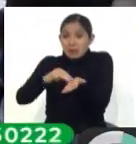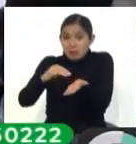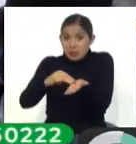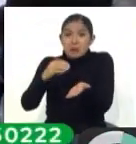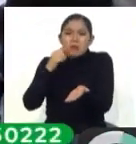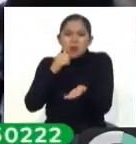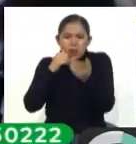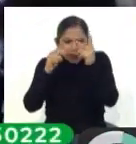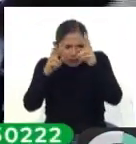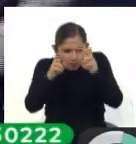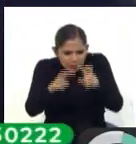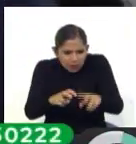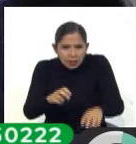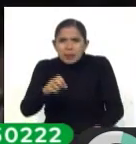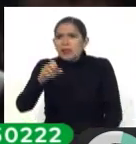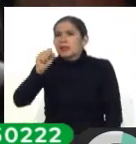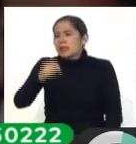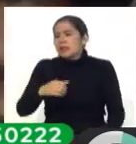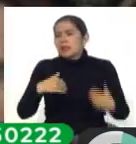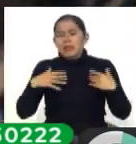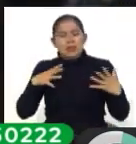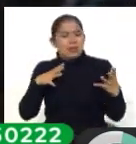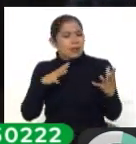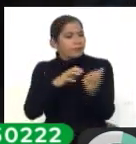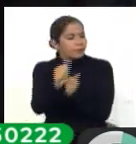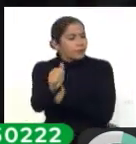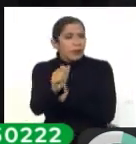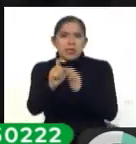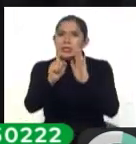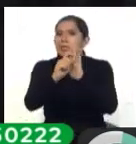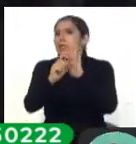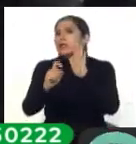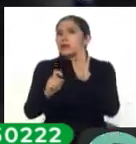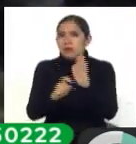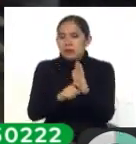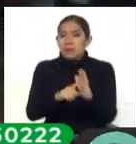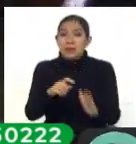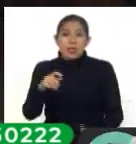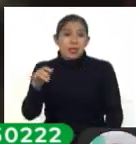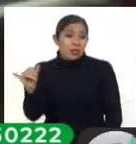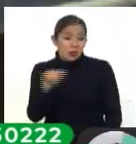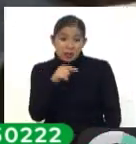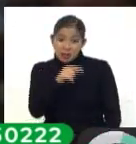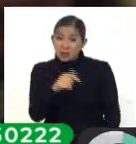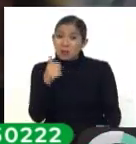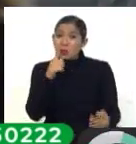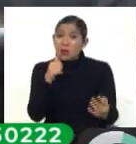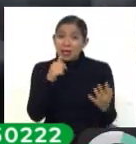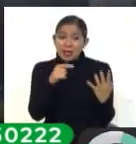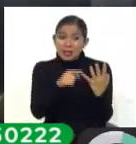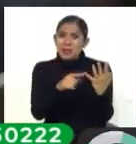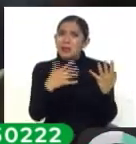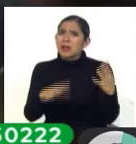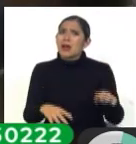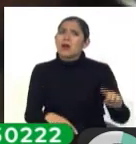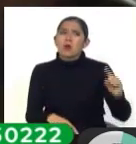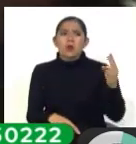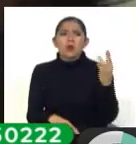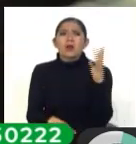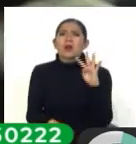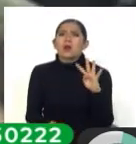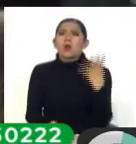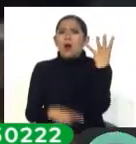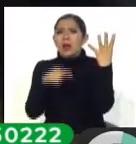víctima, se evidencia que existen signos de violencia sexual. Asimismo, este sería el cuarto caso de violación grupal registrado